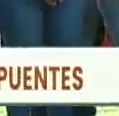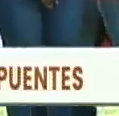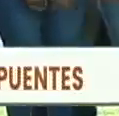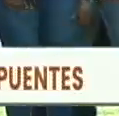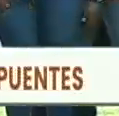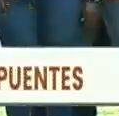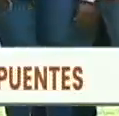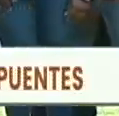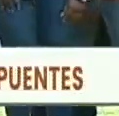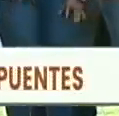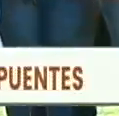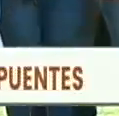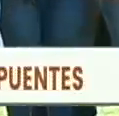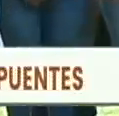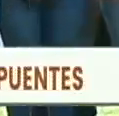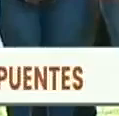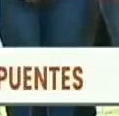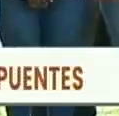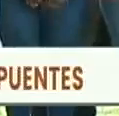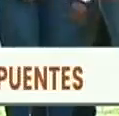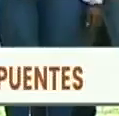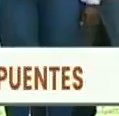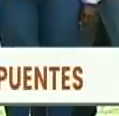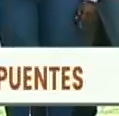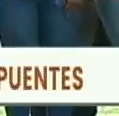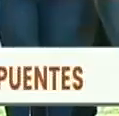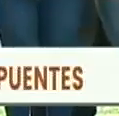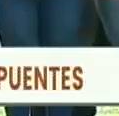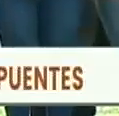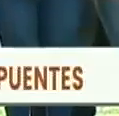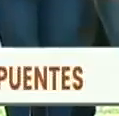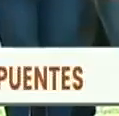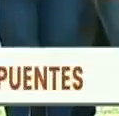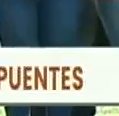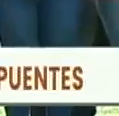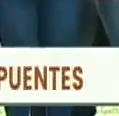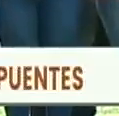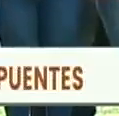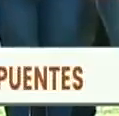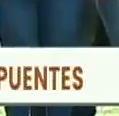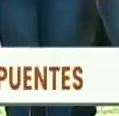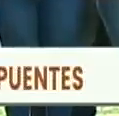el daño que le hacen 4 años de gobierno de la derecha a un pueblo.